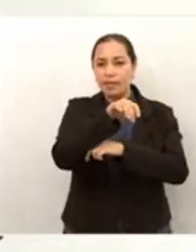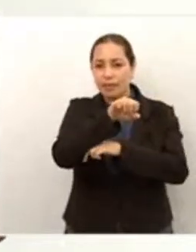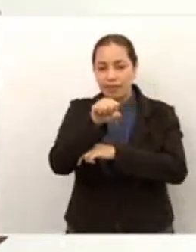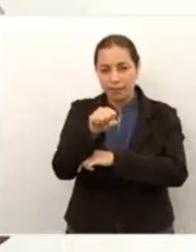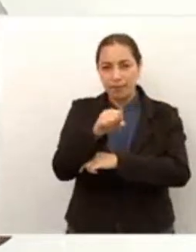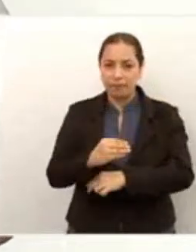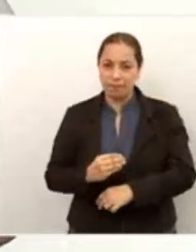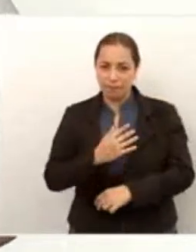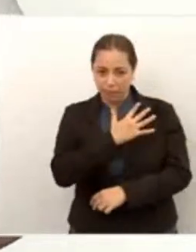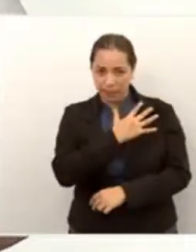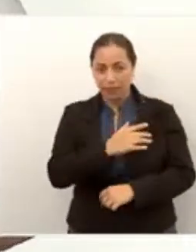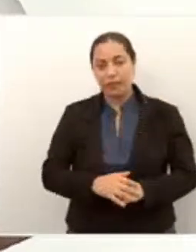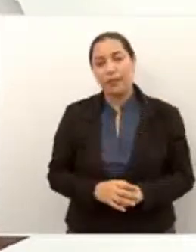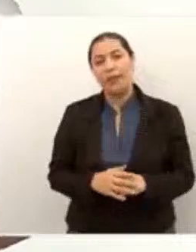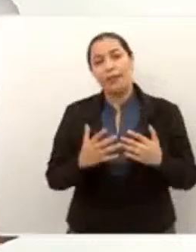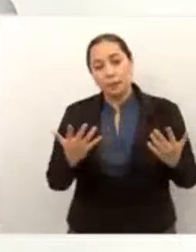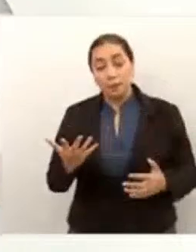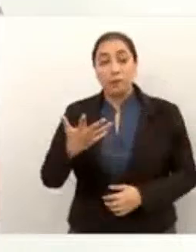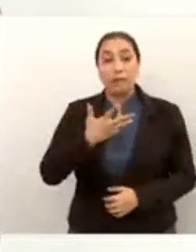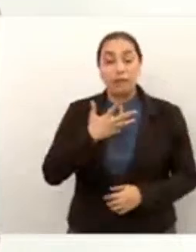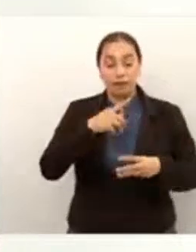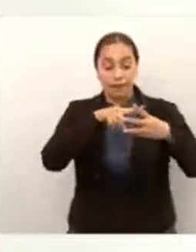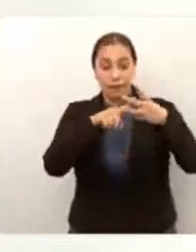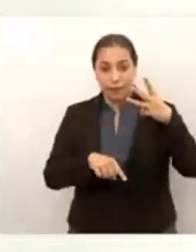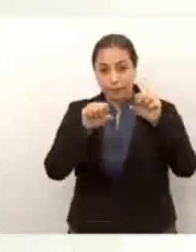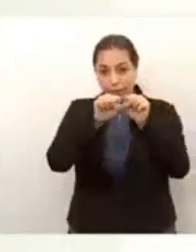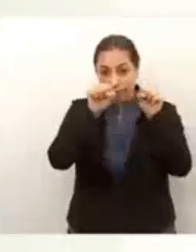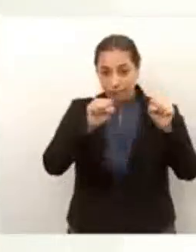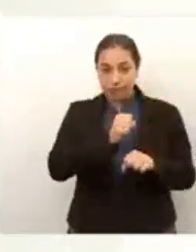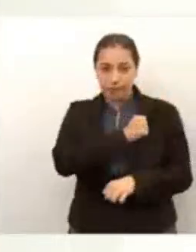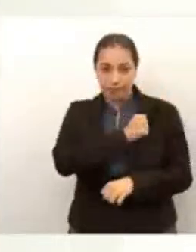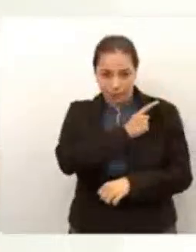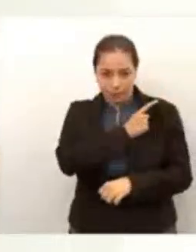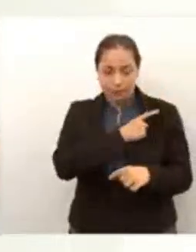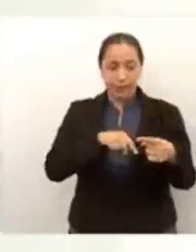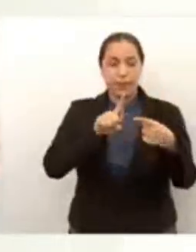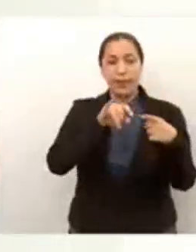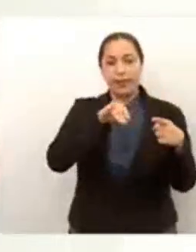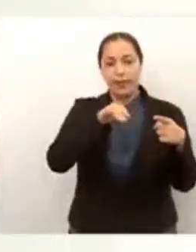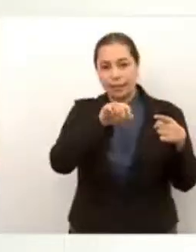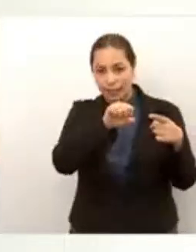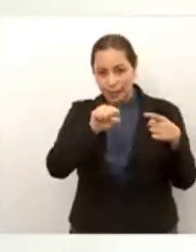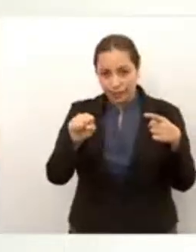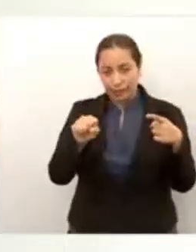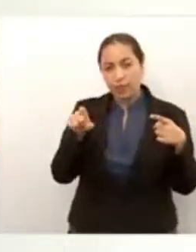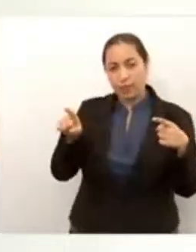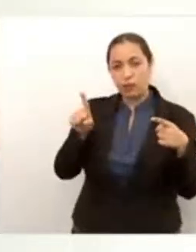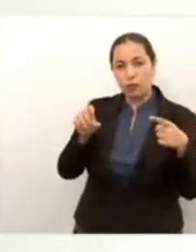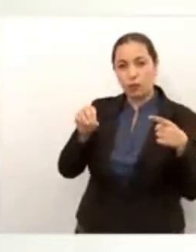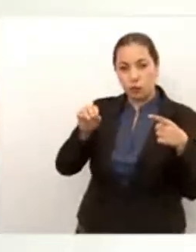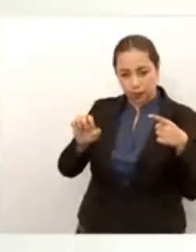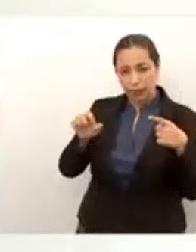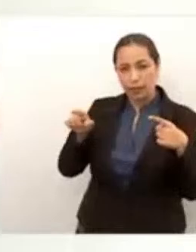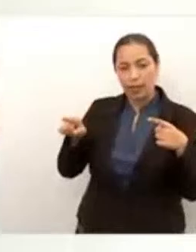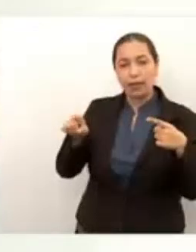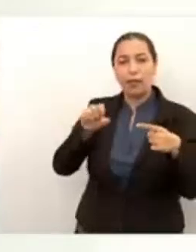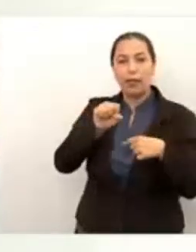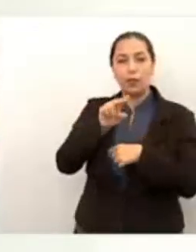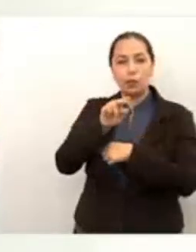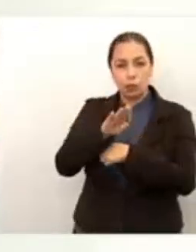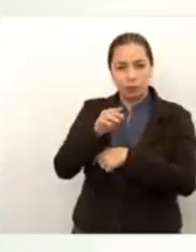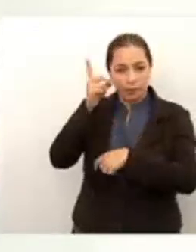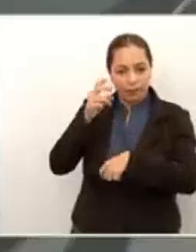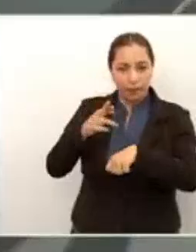y hay 3 sistemas de salud. El IMSS, está aquí Zoé Robledo, su director, que hace